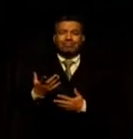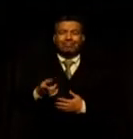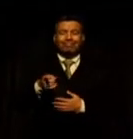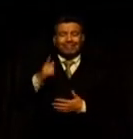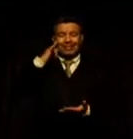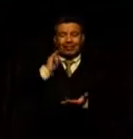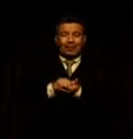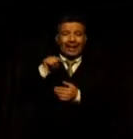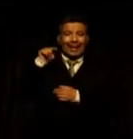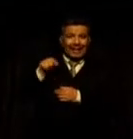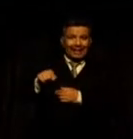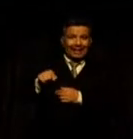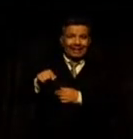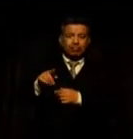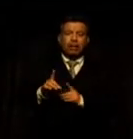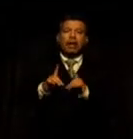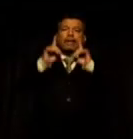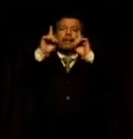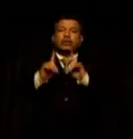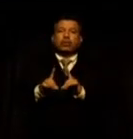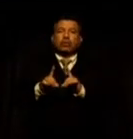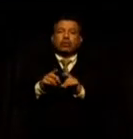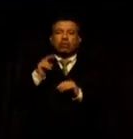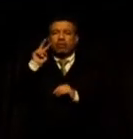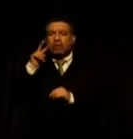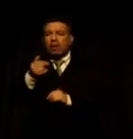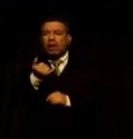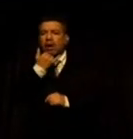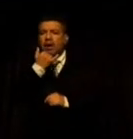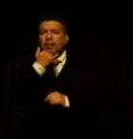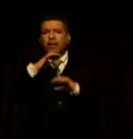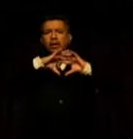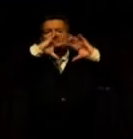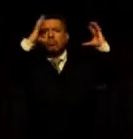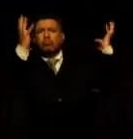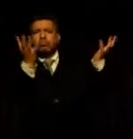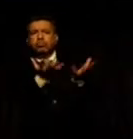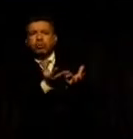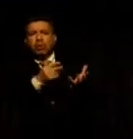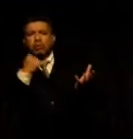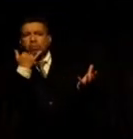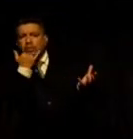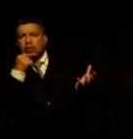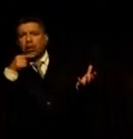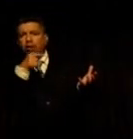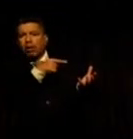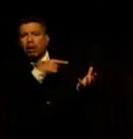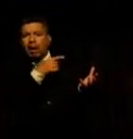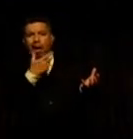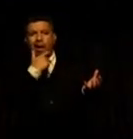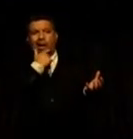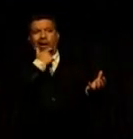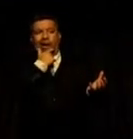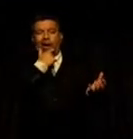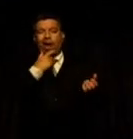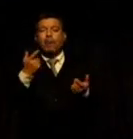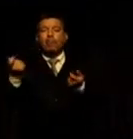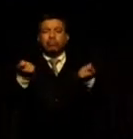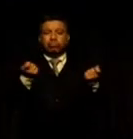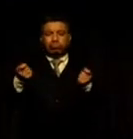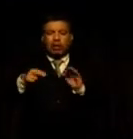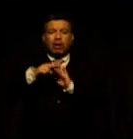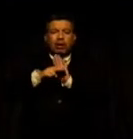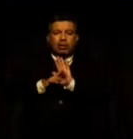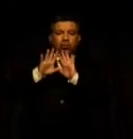lo más importante porque se decidió ver lo que estaban pasando en el mundo y decir creemos está este sandbox regulatorio